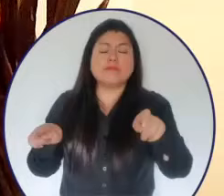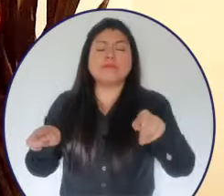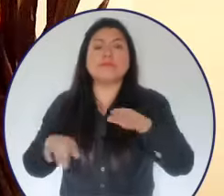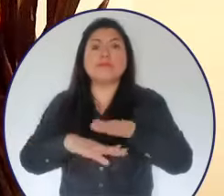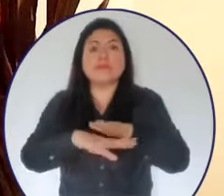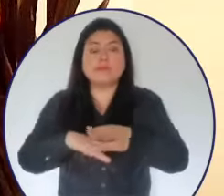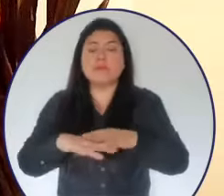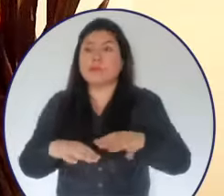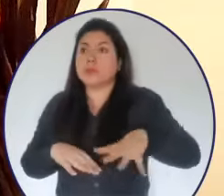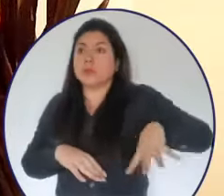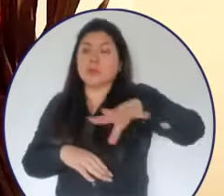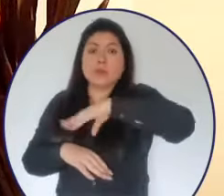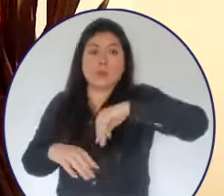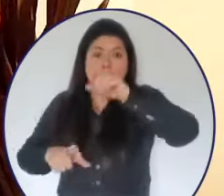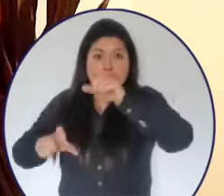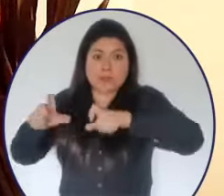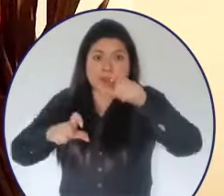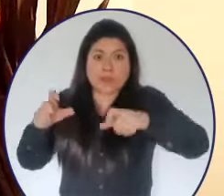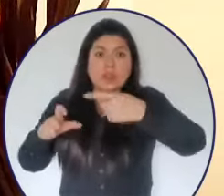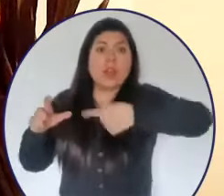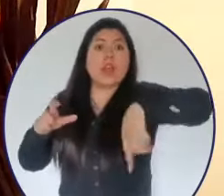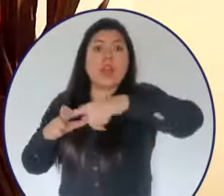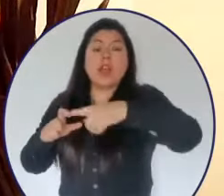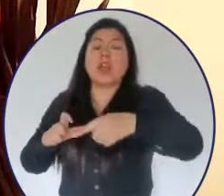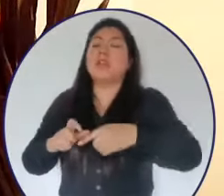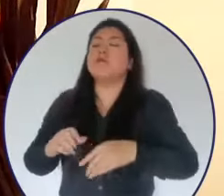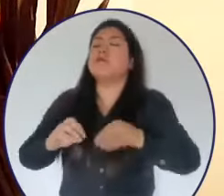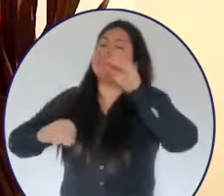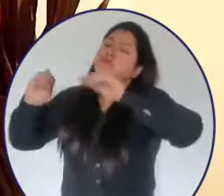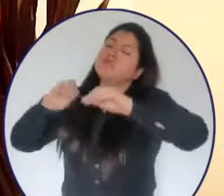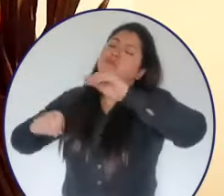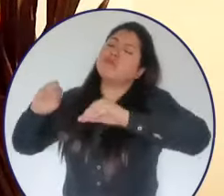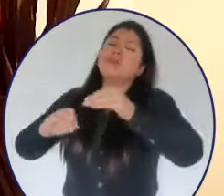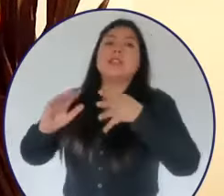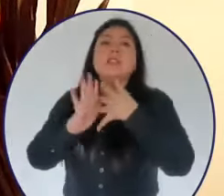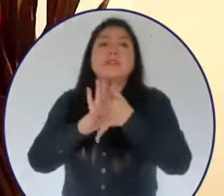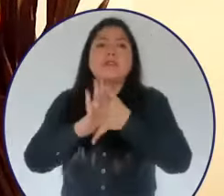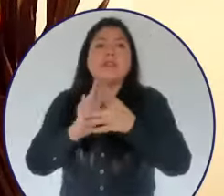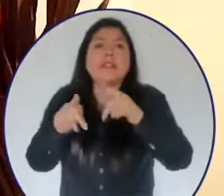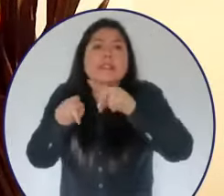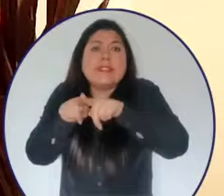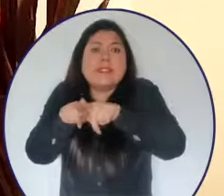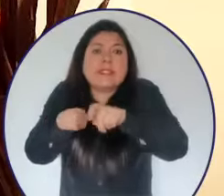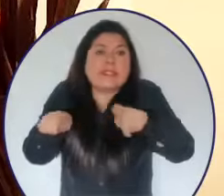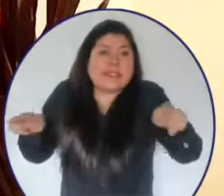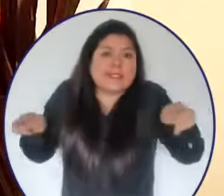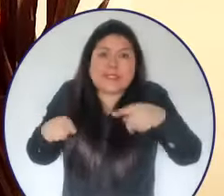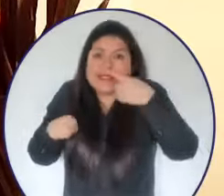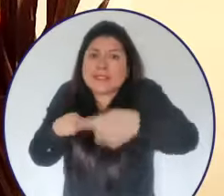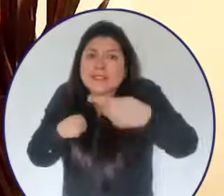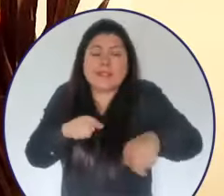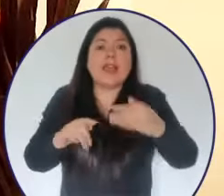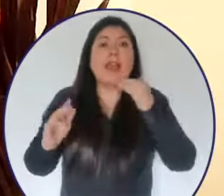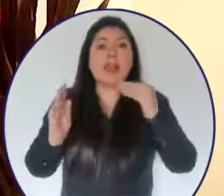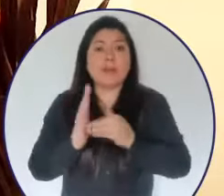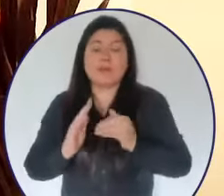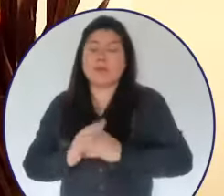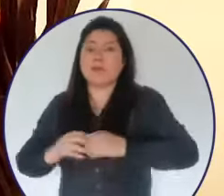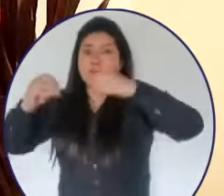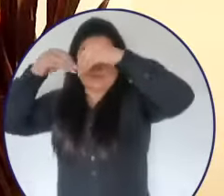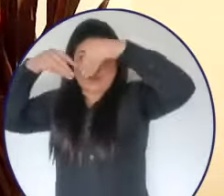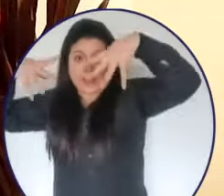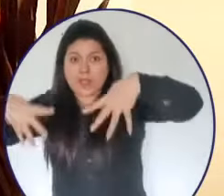de presentar la información, nos recuerda que todas las personas representan la información de